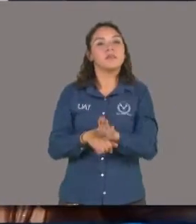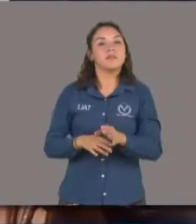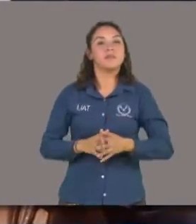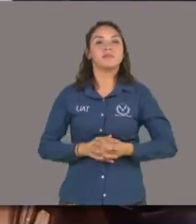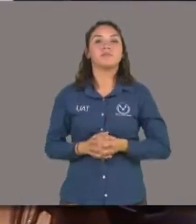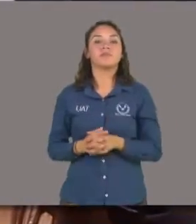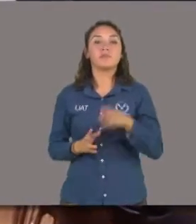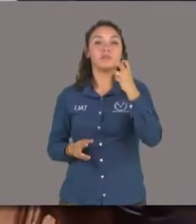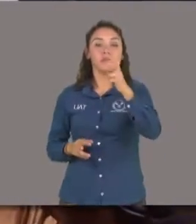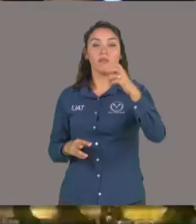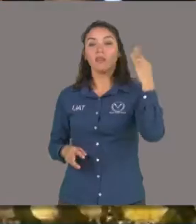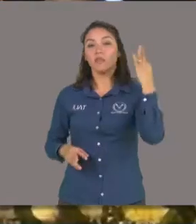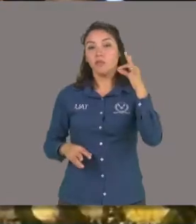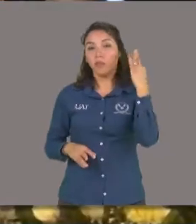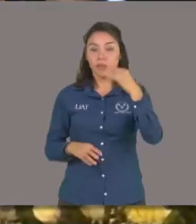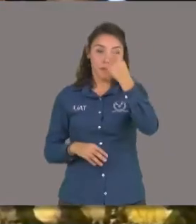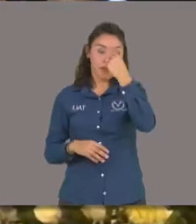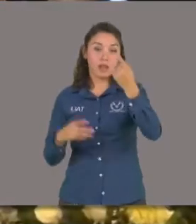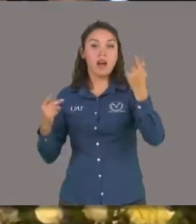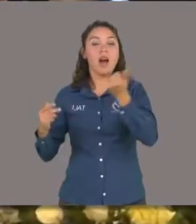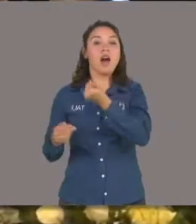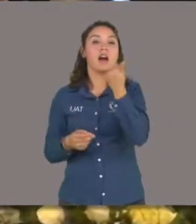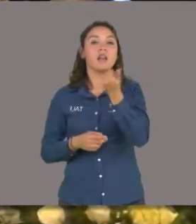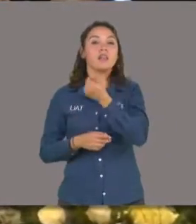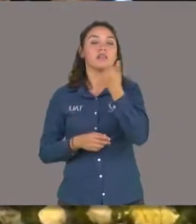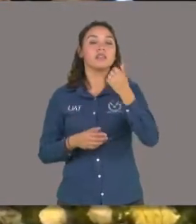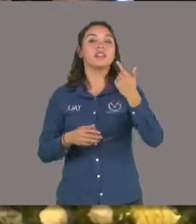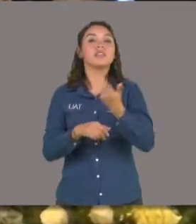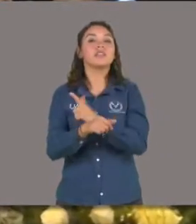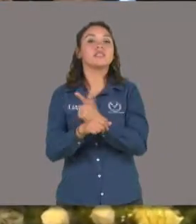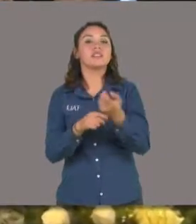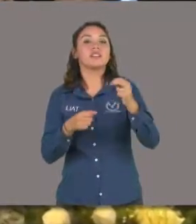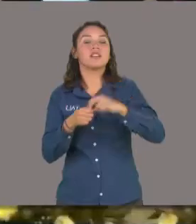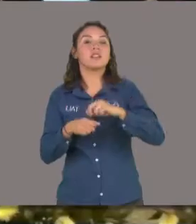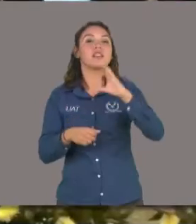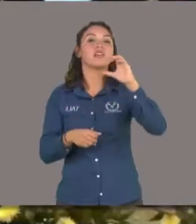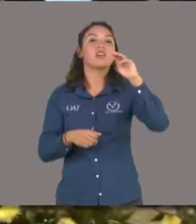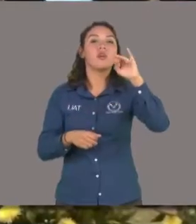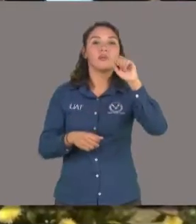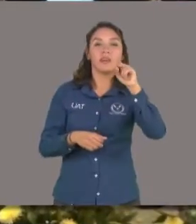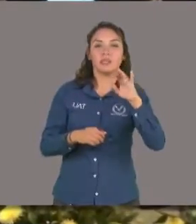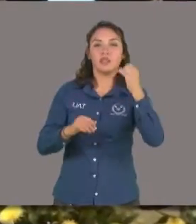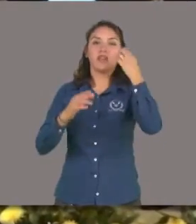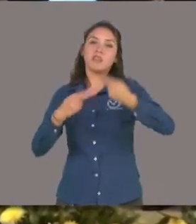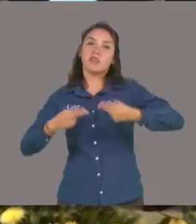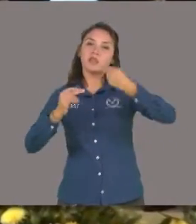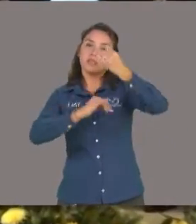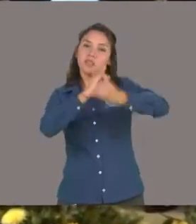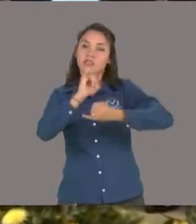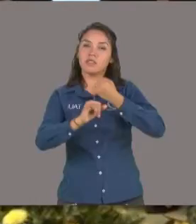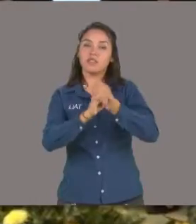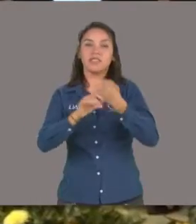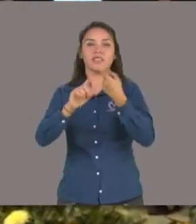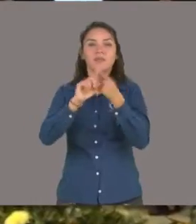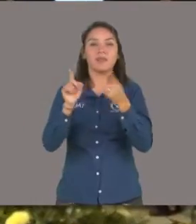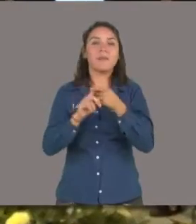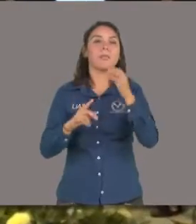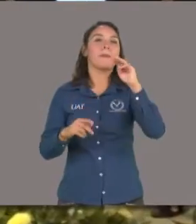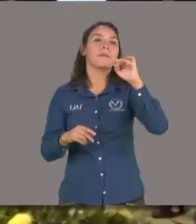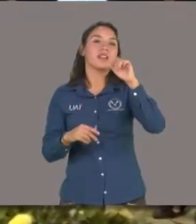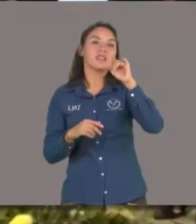fronteriza. El foro estuvo dirigido a estudiantes de las licenciaturas de comercialización, negocios internacionales, comercio internacional,